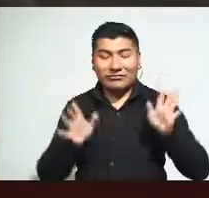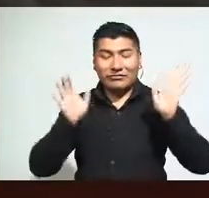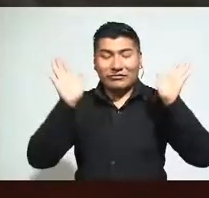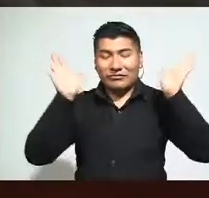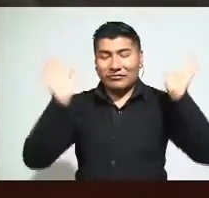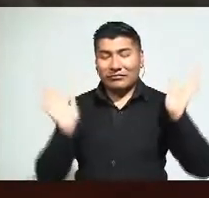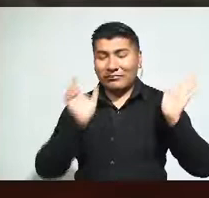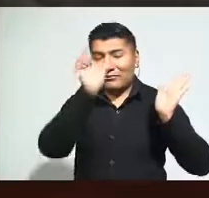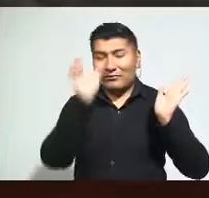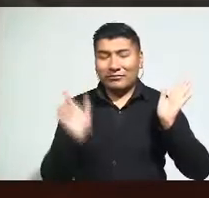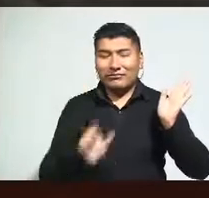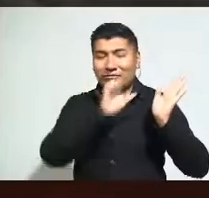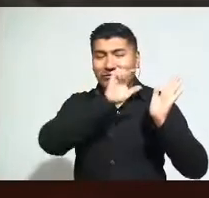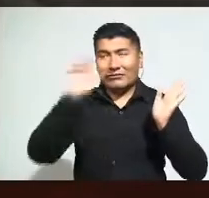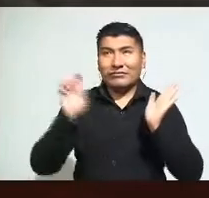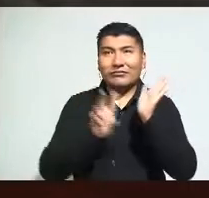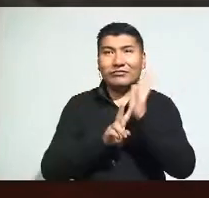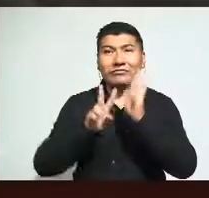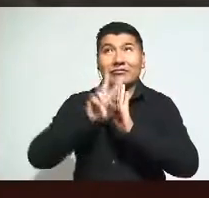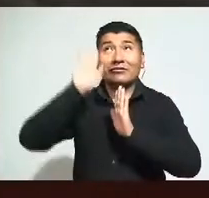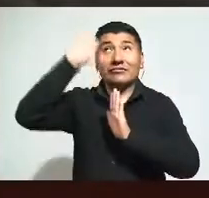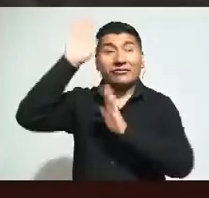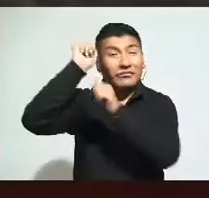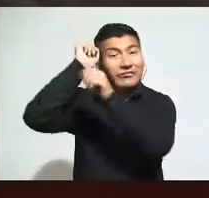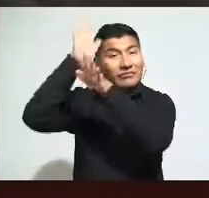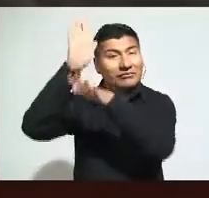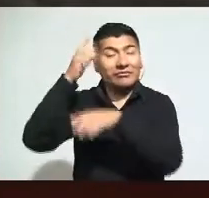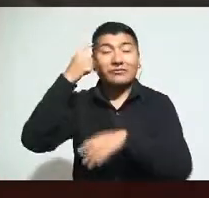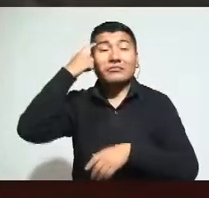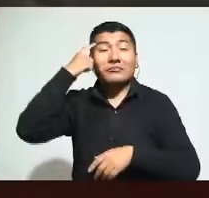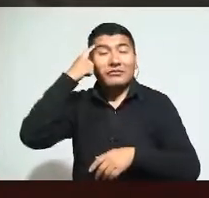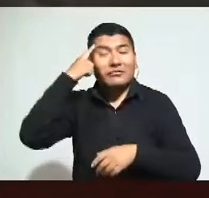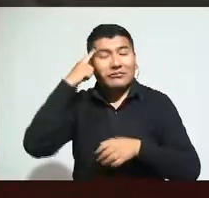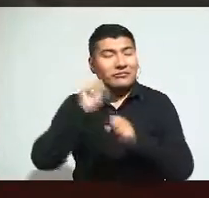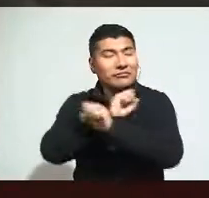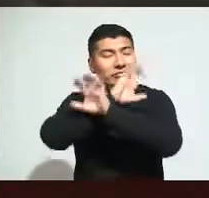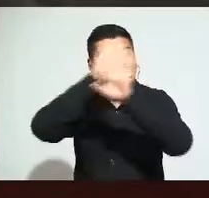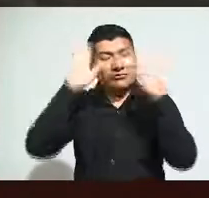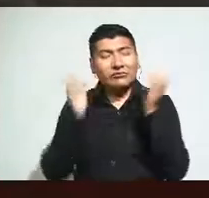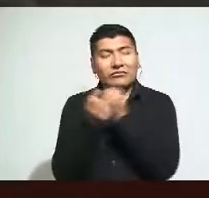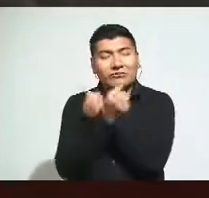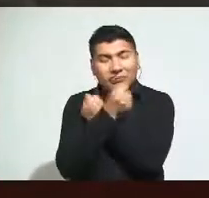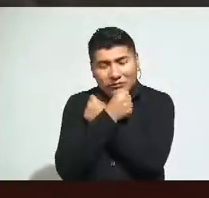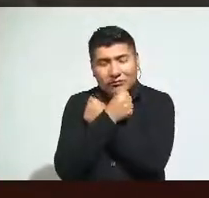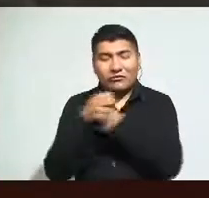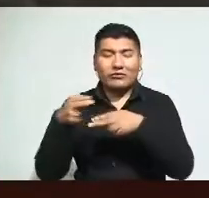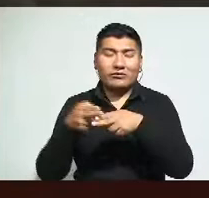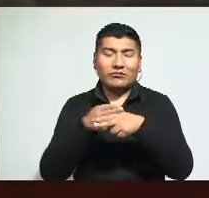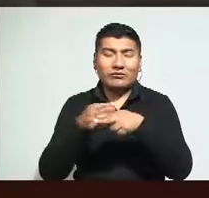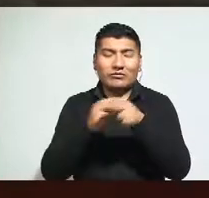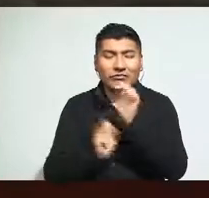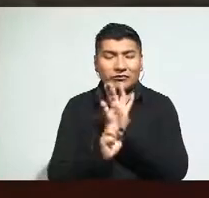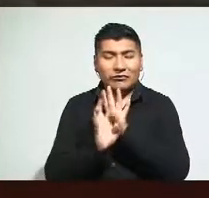padre consciente de que el amor dará su fruto